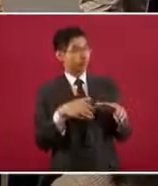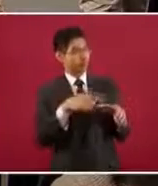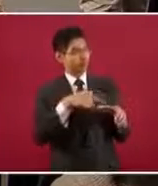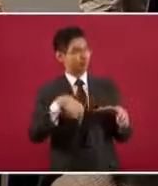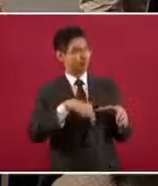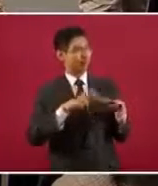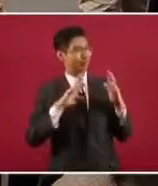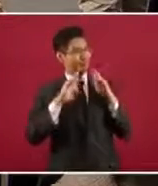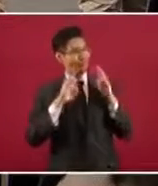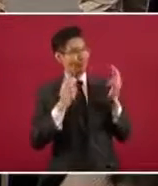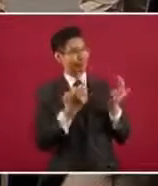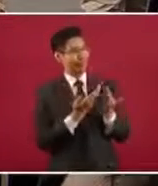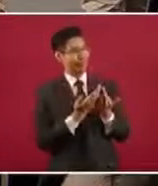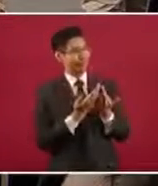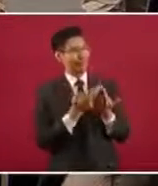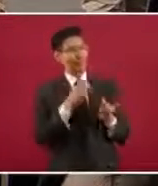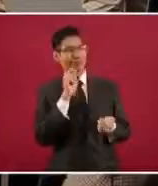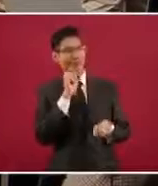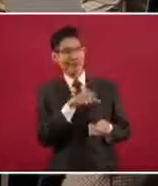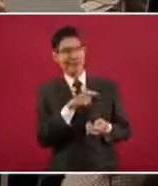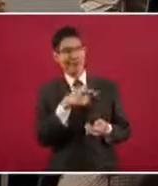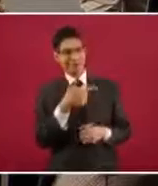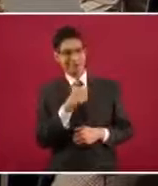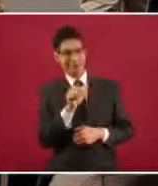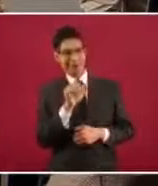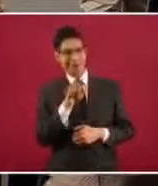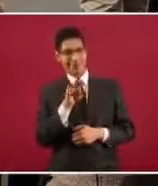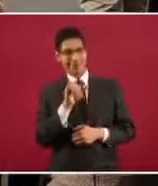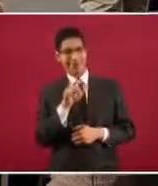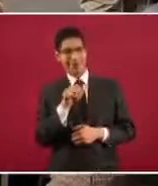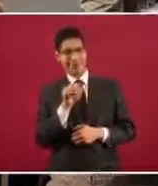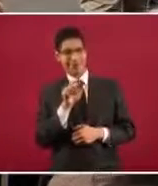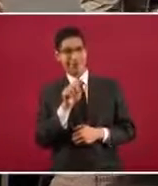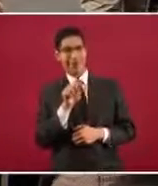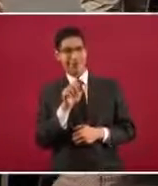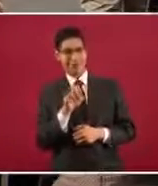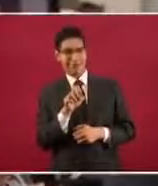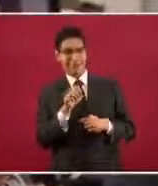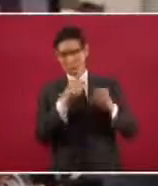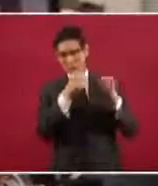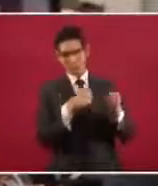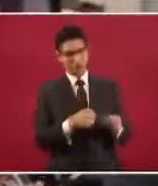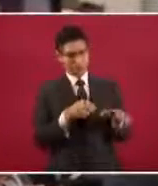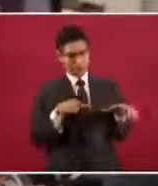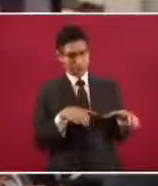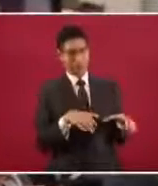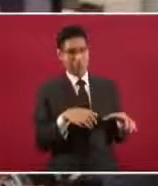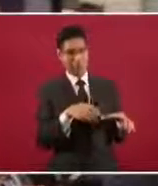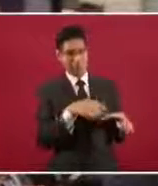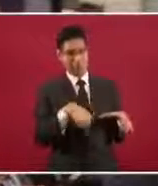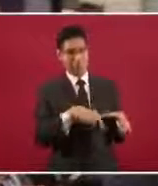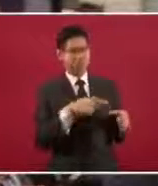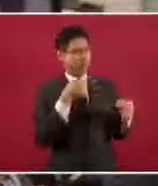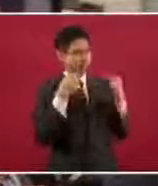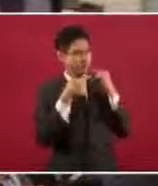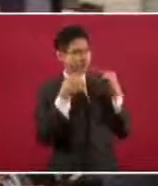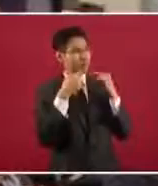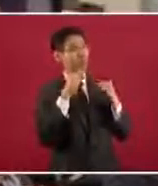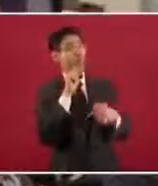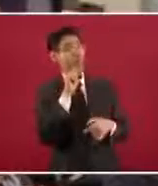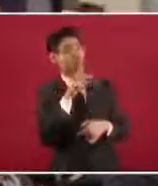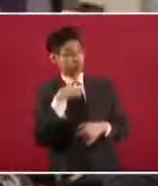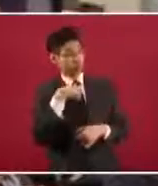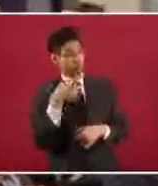Ayer estuvo la reunión del gabinete de seguridad. En ese sentido, yo le quisiera preguntar, la secretaria de Gobernación nos habló sobre la atención